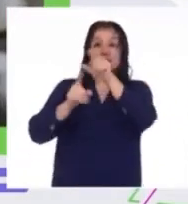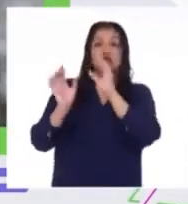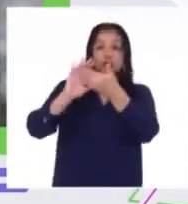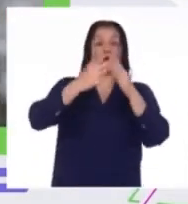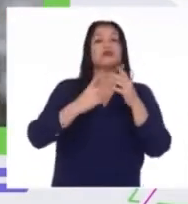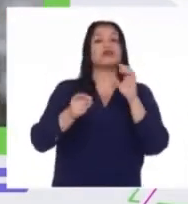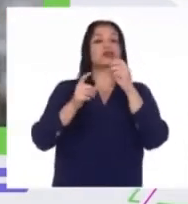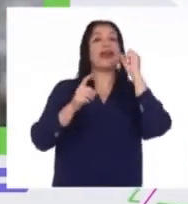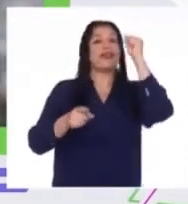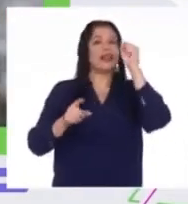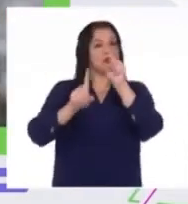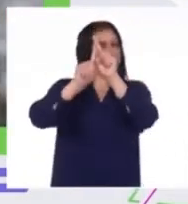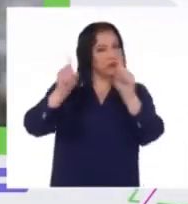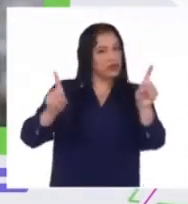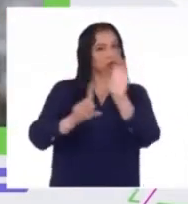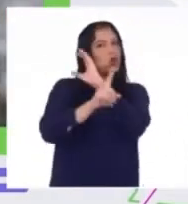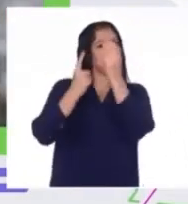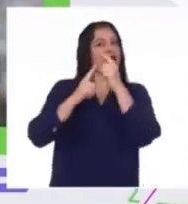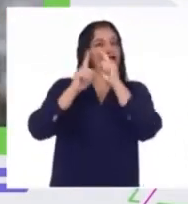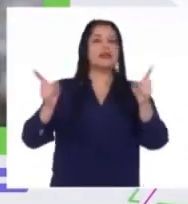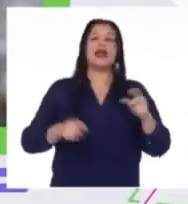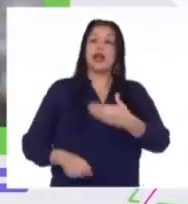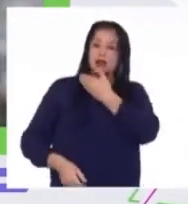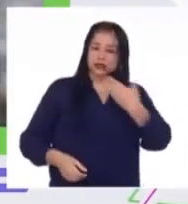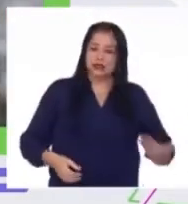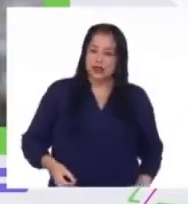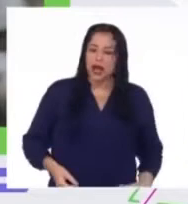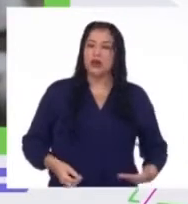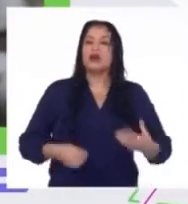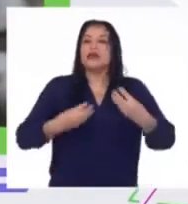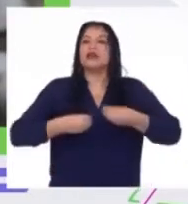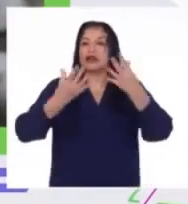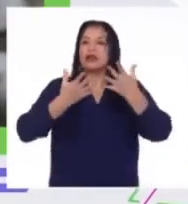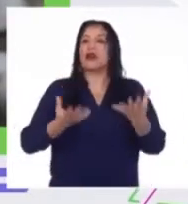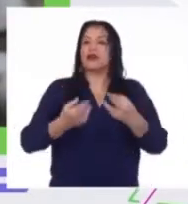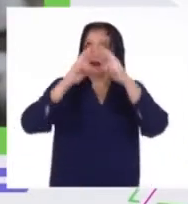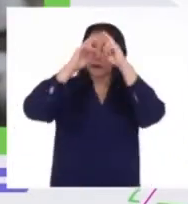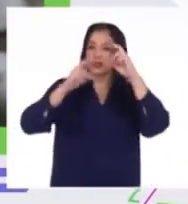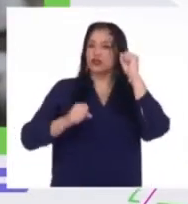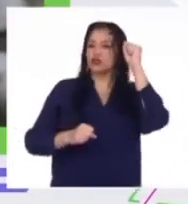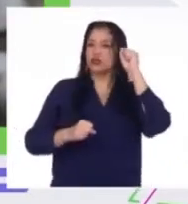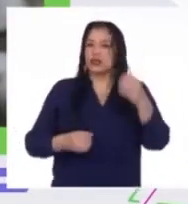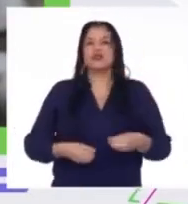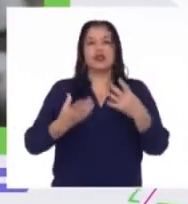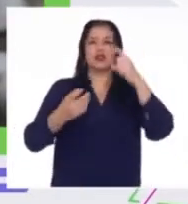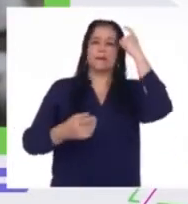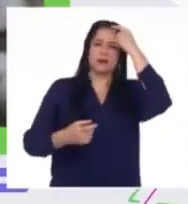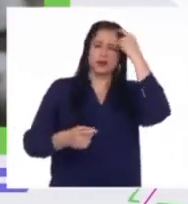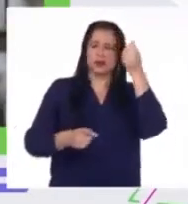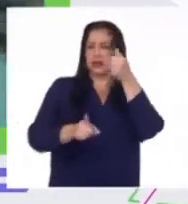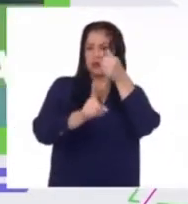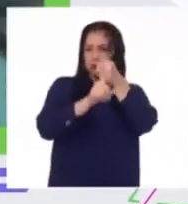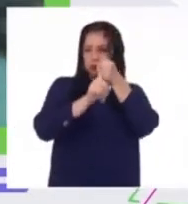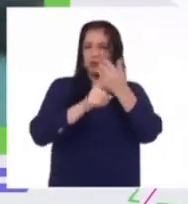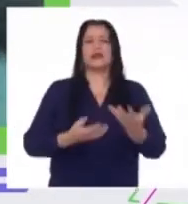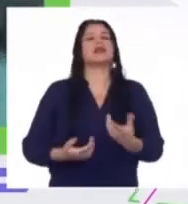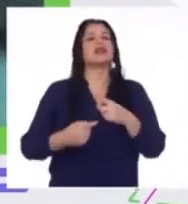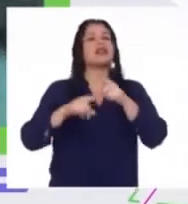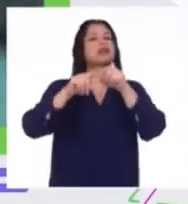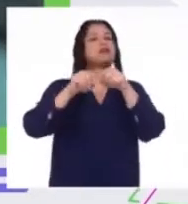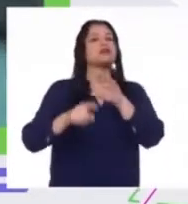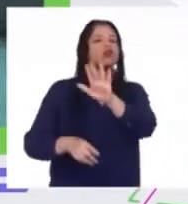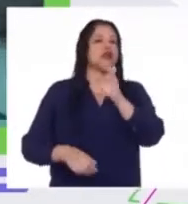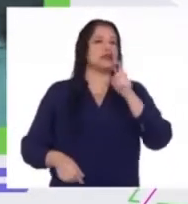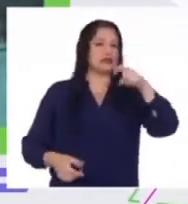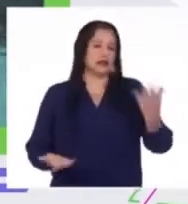cultura distinta y el Estado debe respetarlos y garantizarlos implementando políticas públicas de acuerdo a sus necesidades. Por ejemplo, hablamos